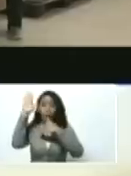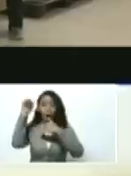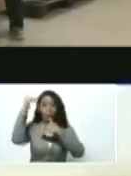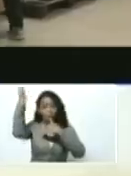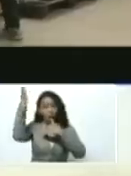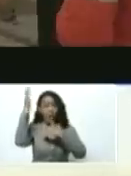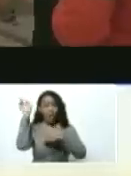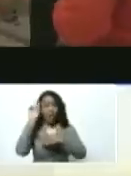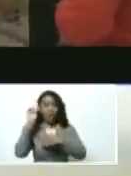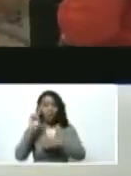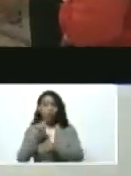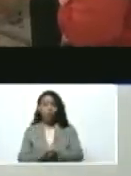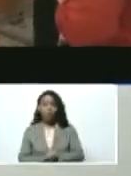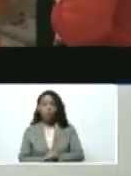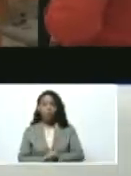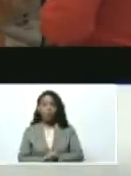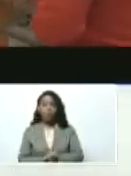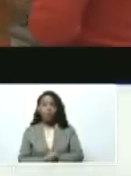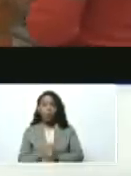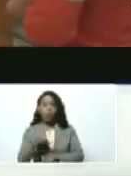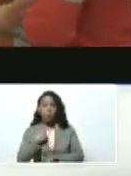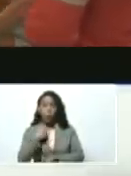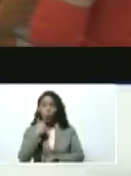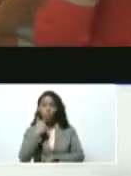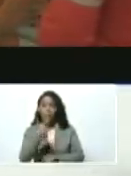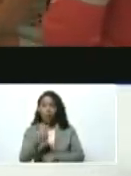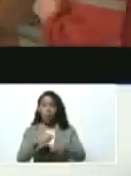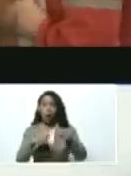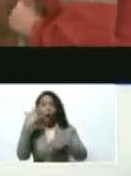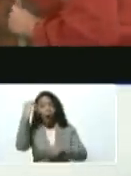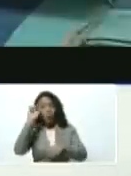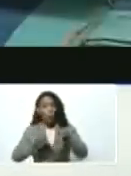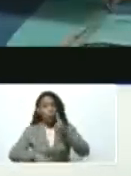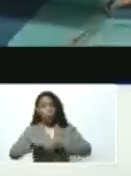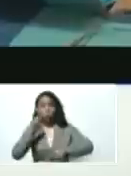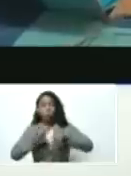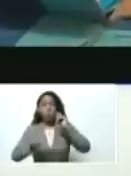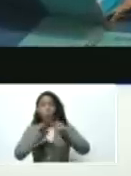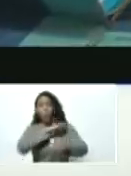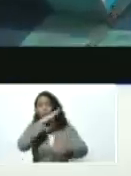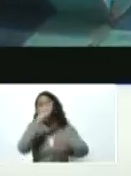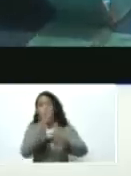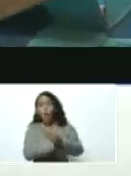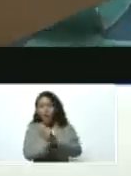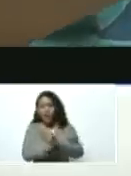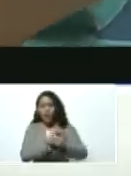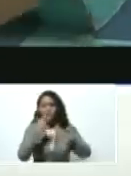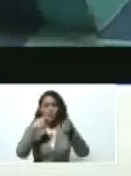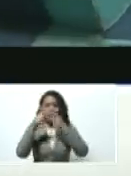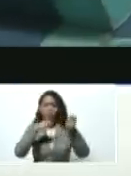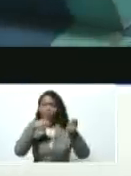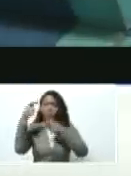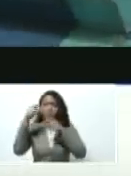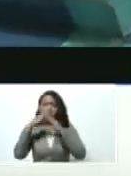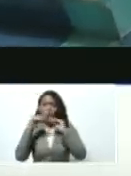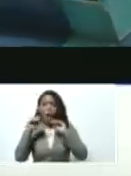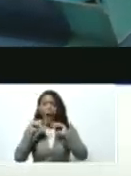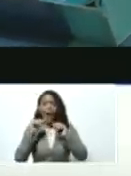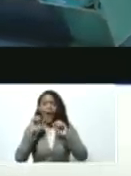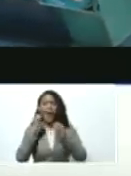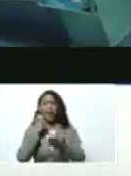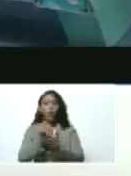exterior. Yo he dicho que hay que construir una poderosa vocación exportadora de toda la economía